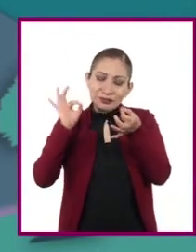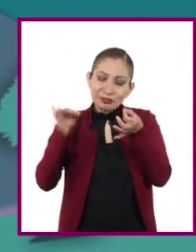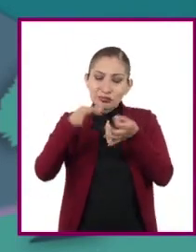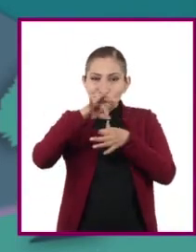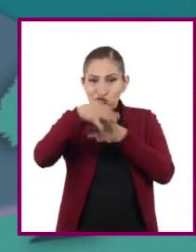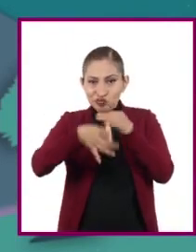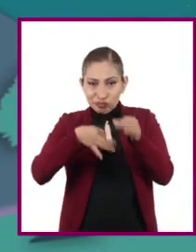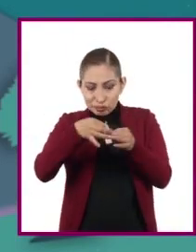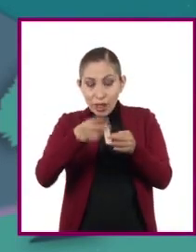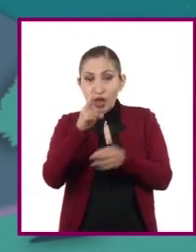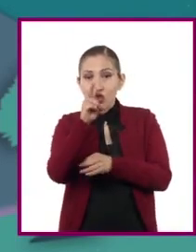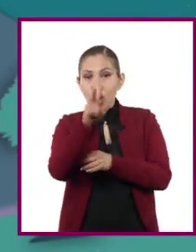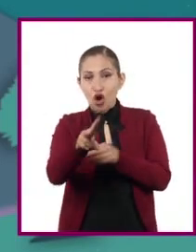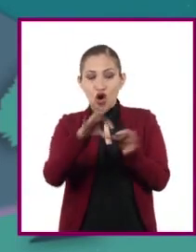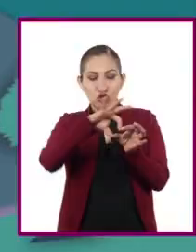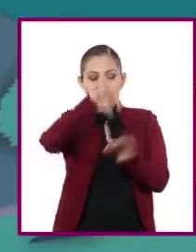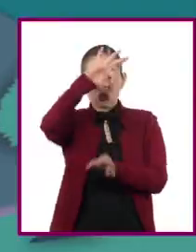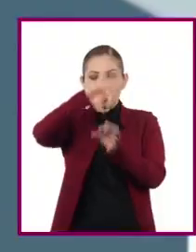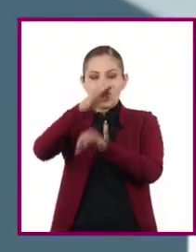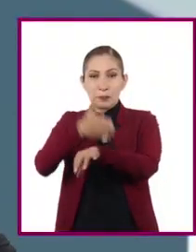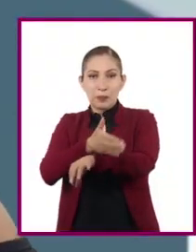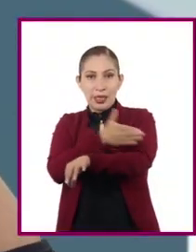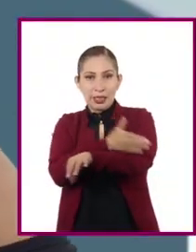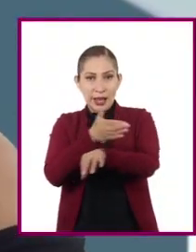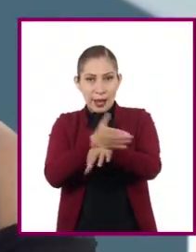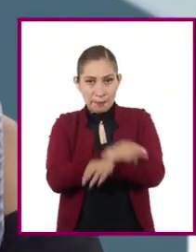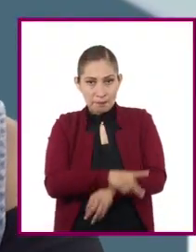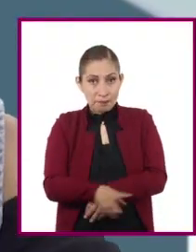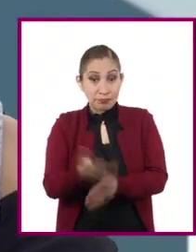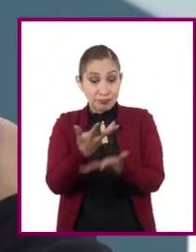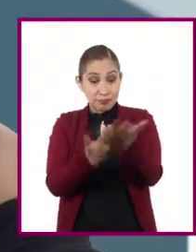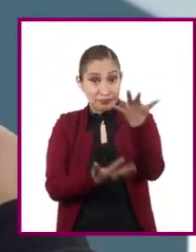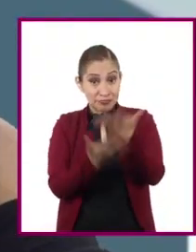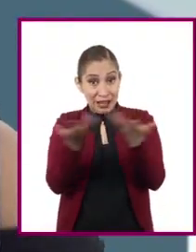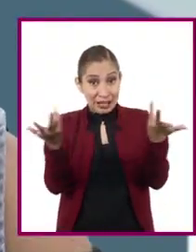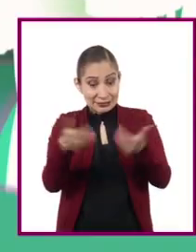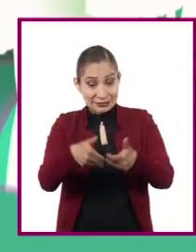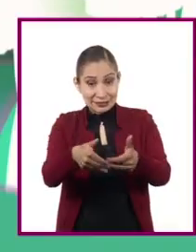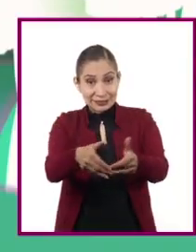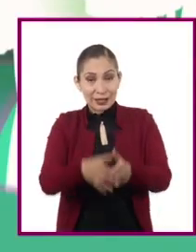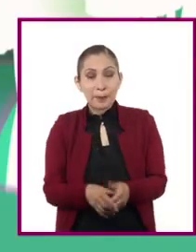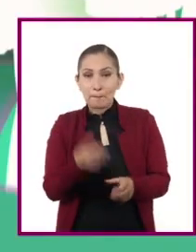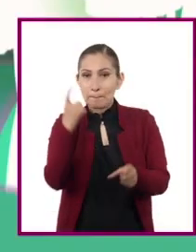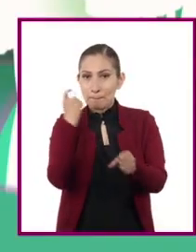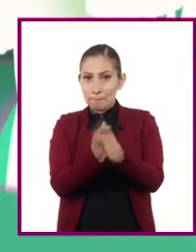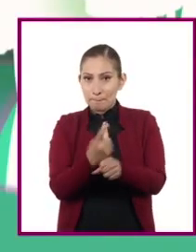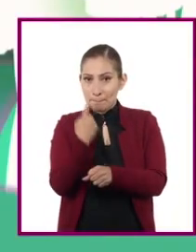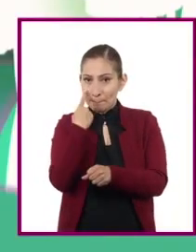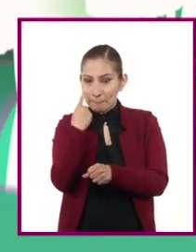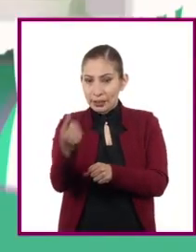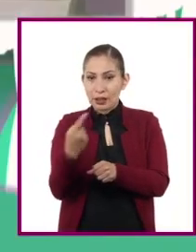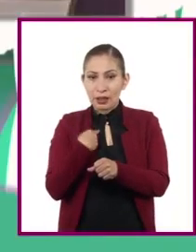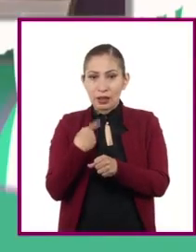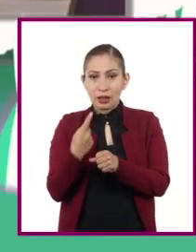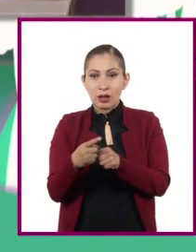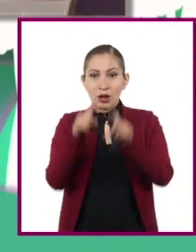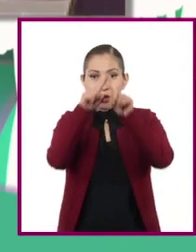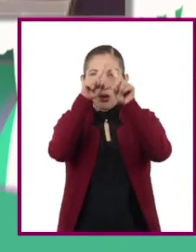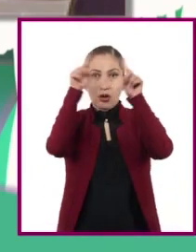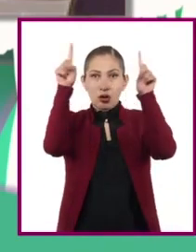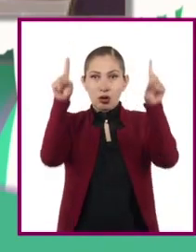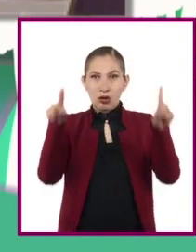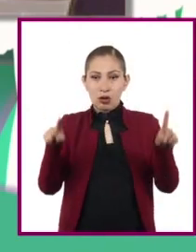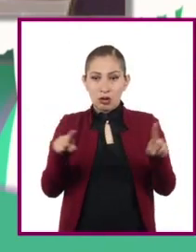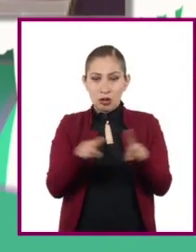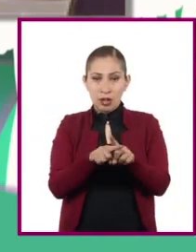adhesiva y 2 palitos de madera. Pongan manos a la obra. Primero, tracen un